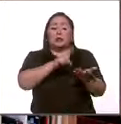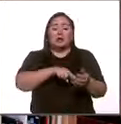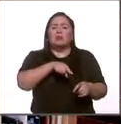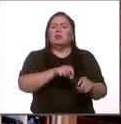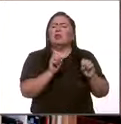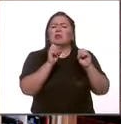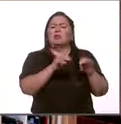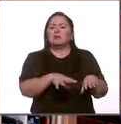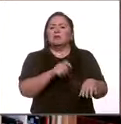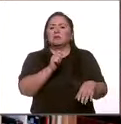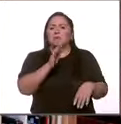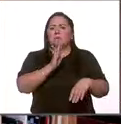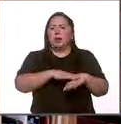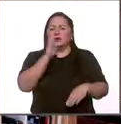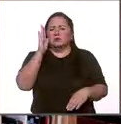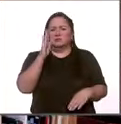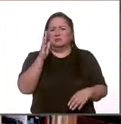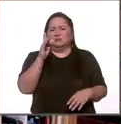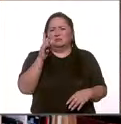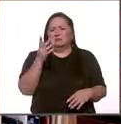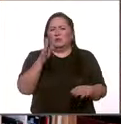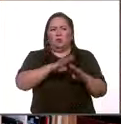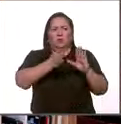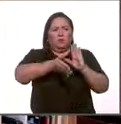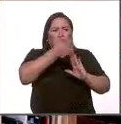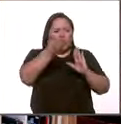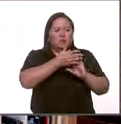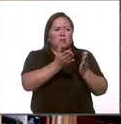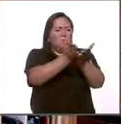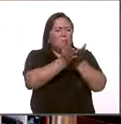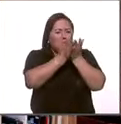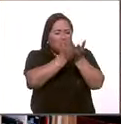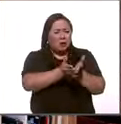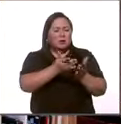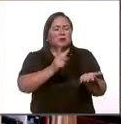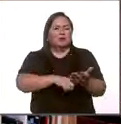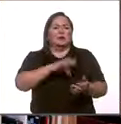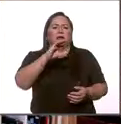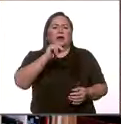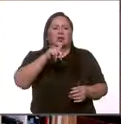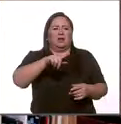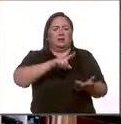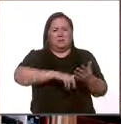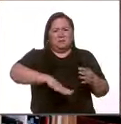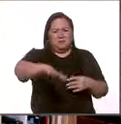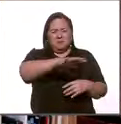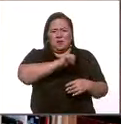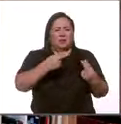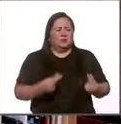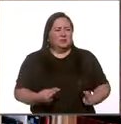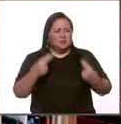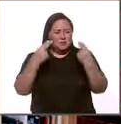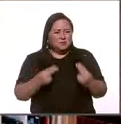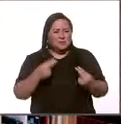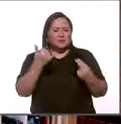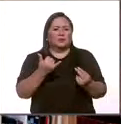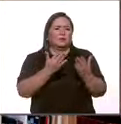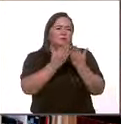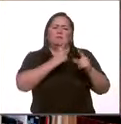ellas los medios más vastos de construcción de buques, los canales más abreviados de comercio y